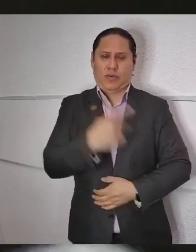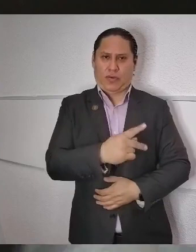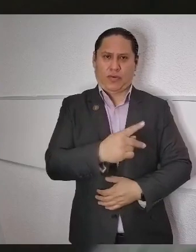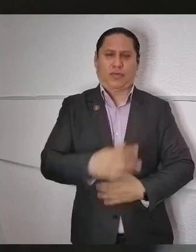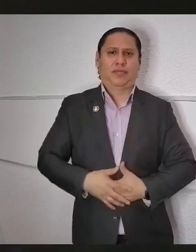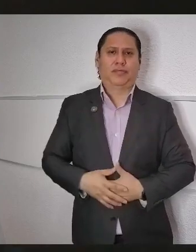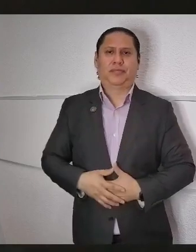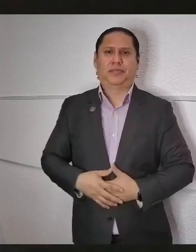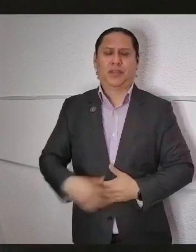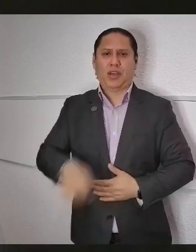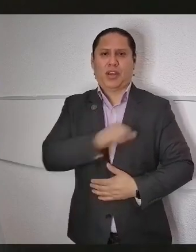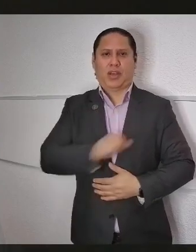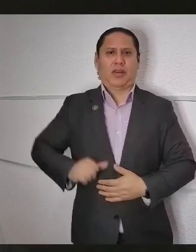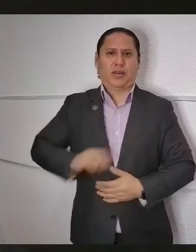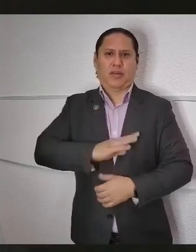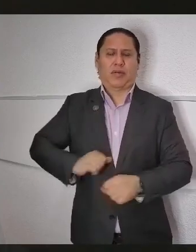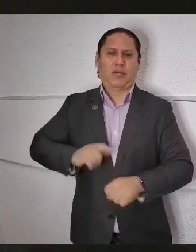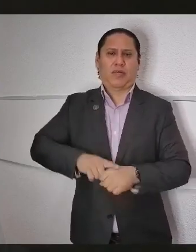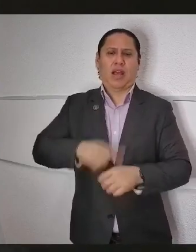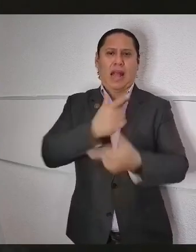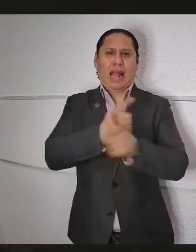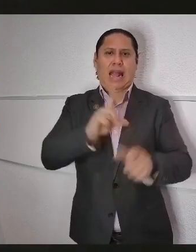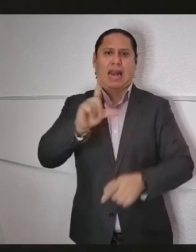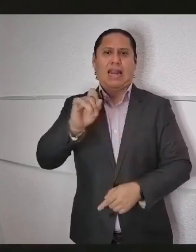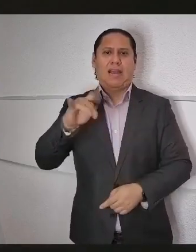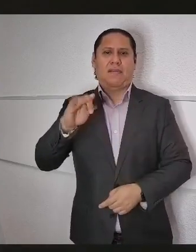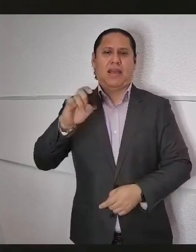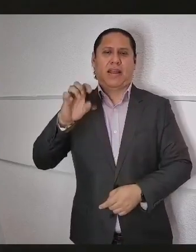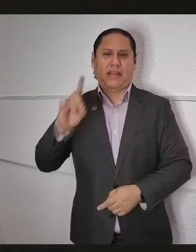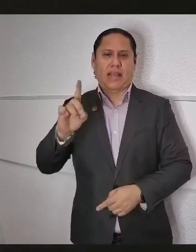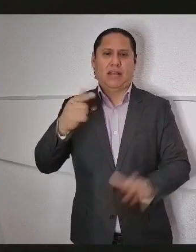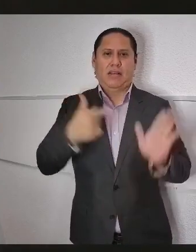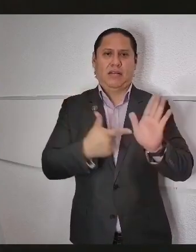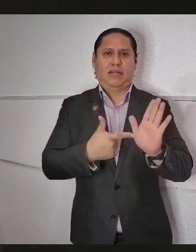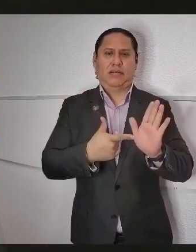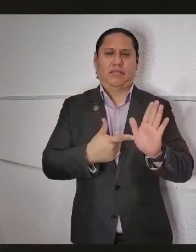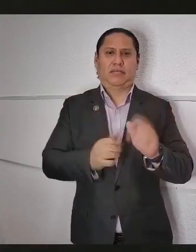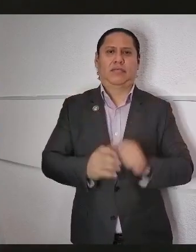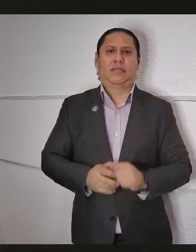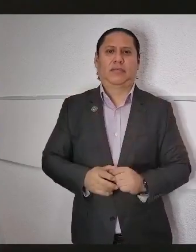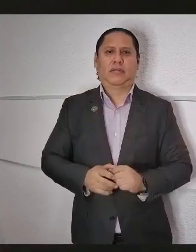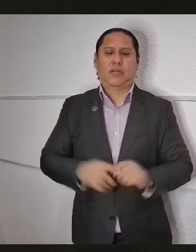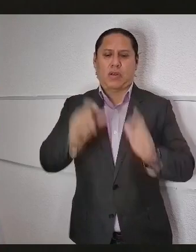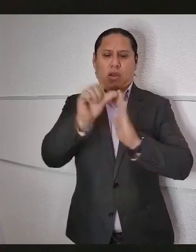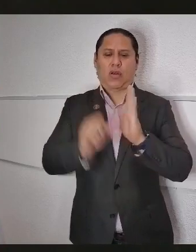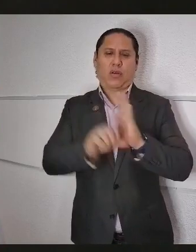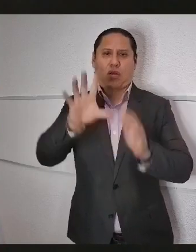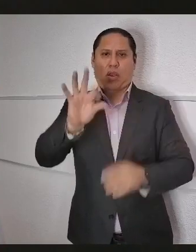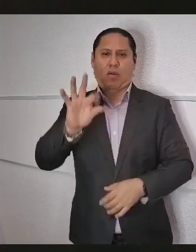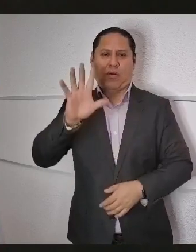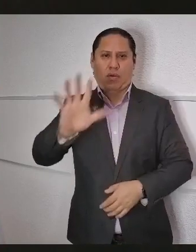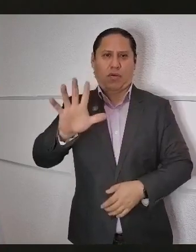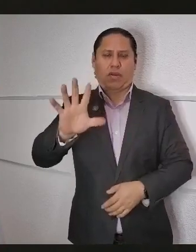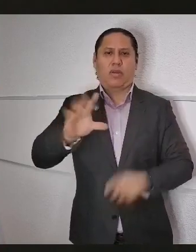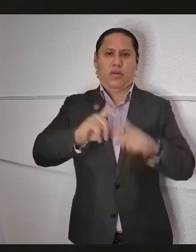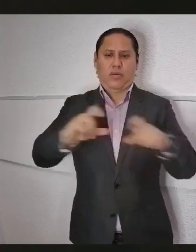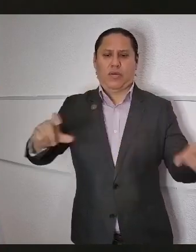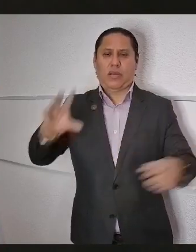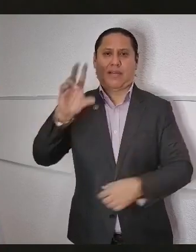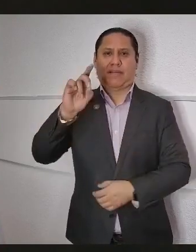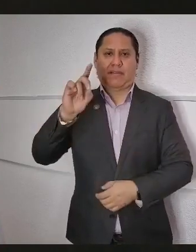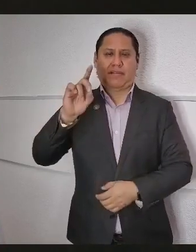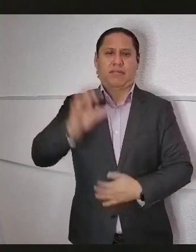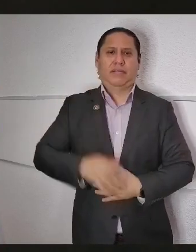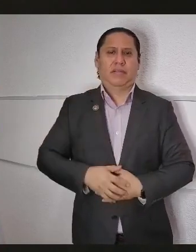propietaria del Ayuntamiento de La Libertad, Chiapas, y con fundamento en lo dispuesto por los artículos 45, fracción